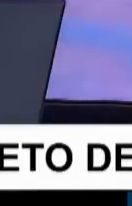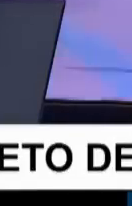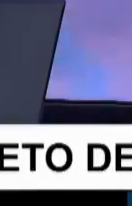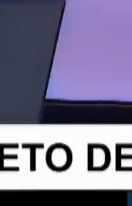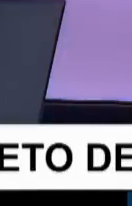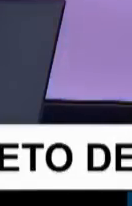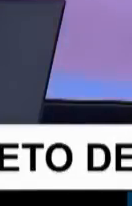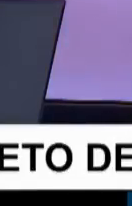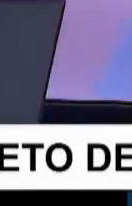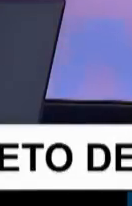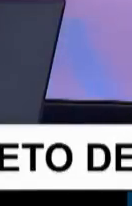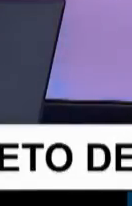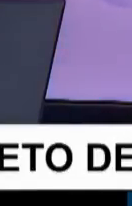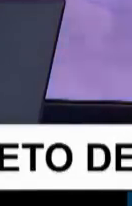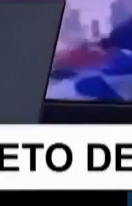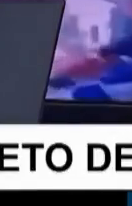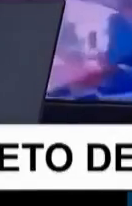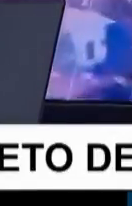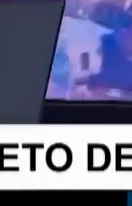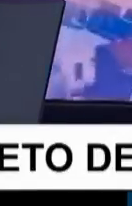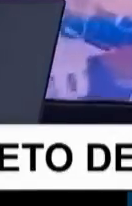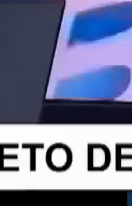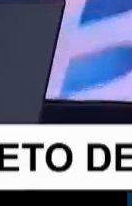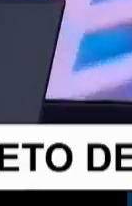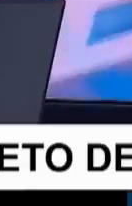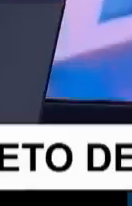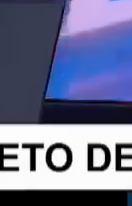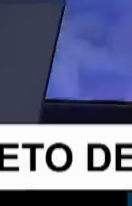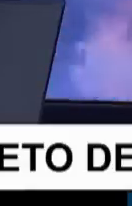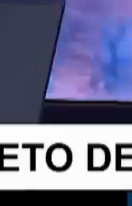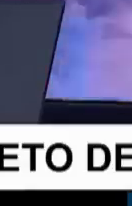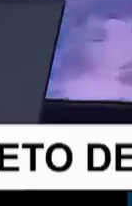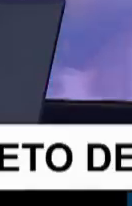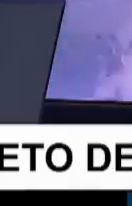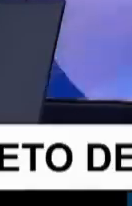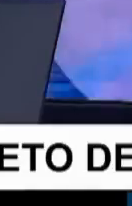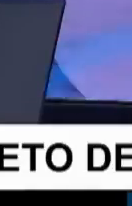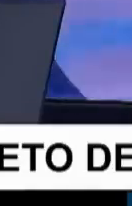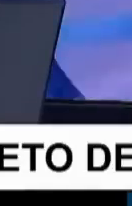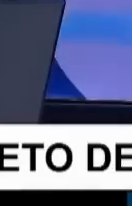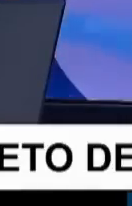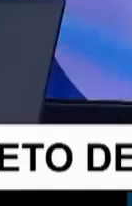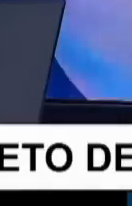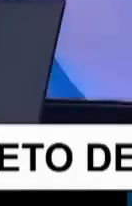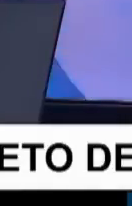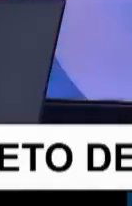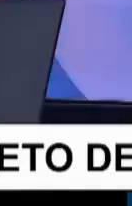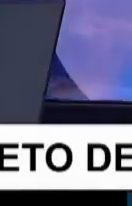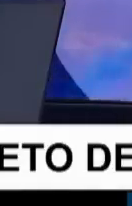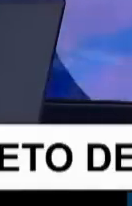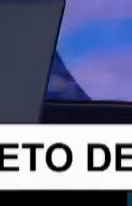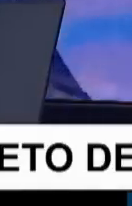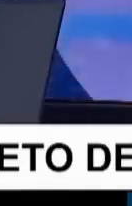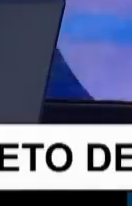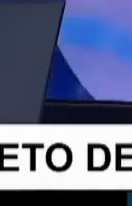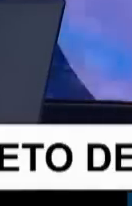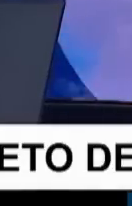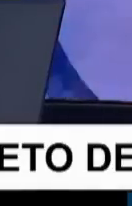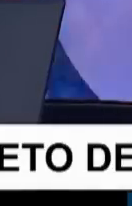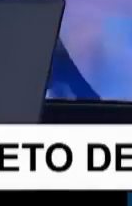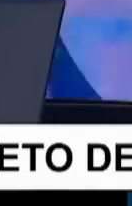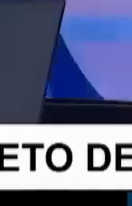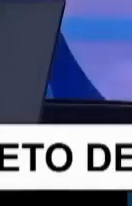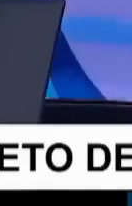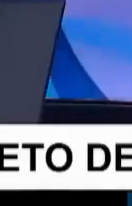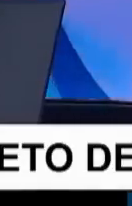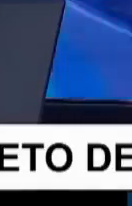una denuncia de abuso sexual de una niña en un recinto público, es una excusa, y anunció que sumará a la ministra vocera